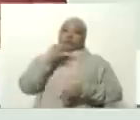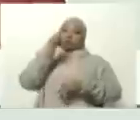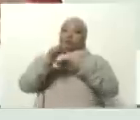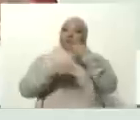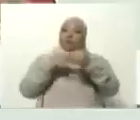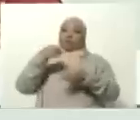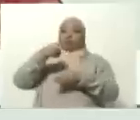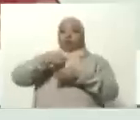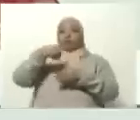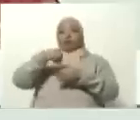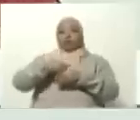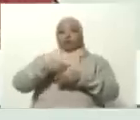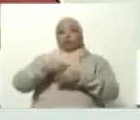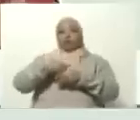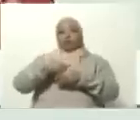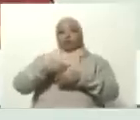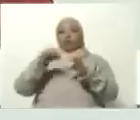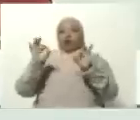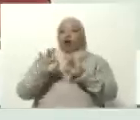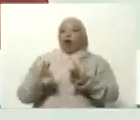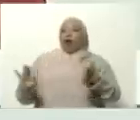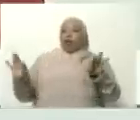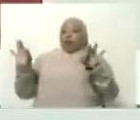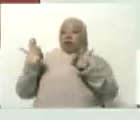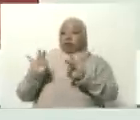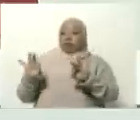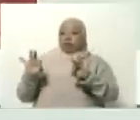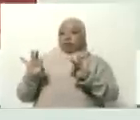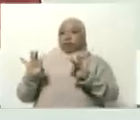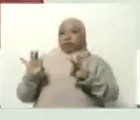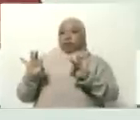derecha no le vaya a dar nada.